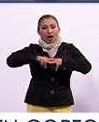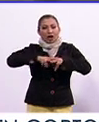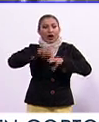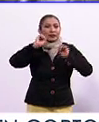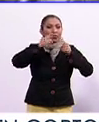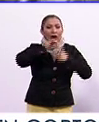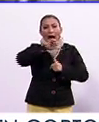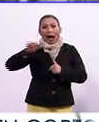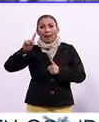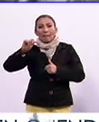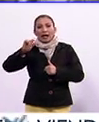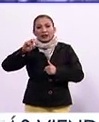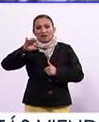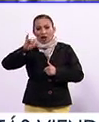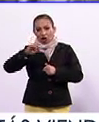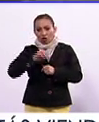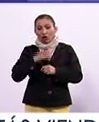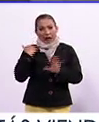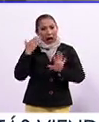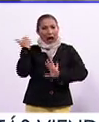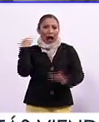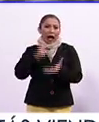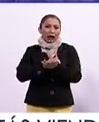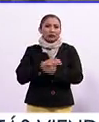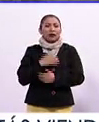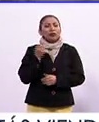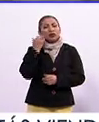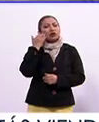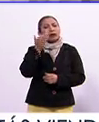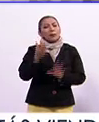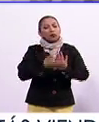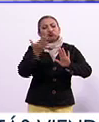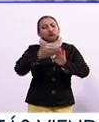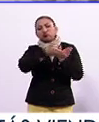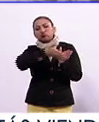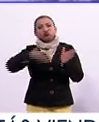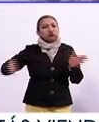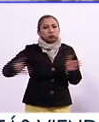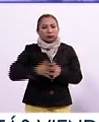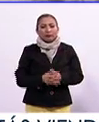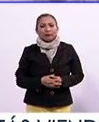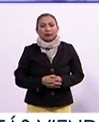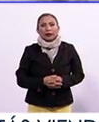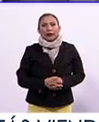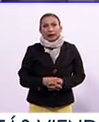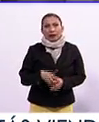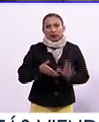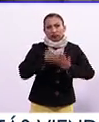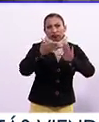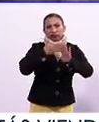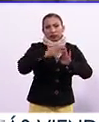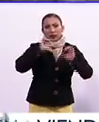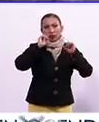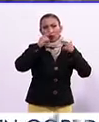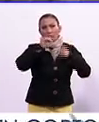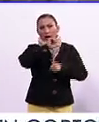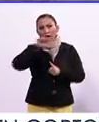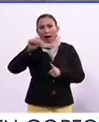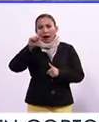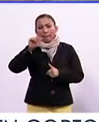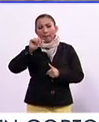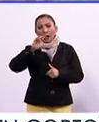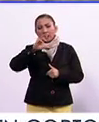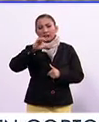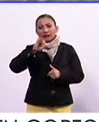ferrocarril Chihuahua-Pacífico. Estaba yo ya casado. ¿Cuánto tiempo dura esa construcción? Mire, la construcción del Chihuahua-Pacífico